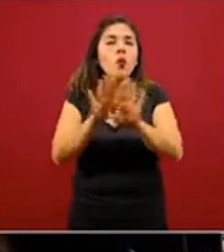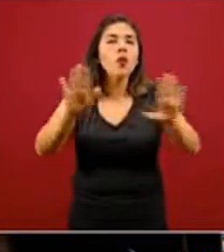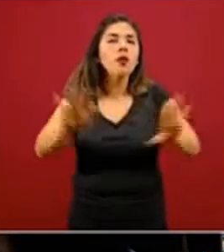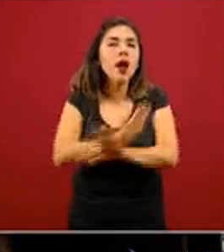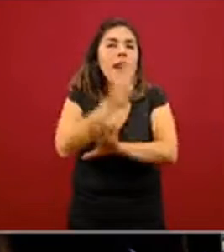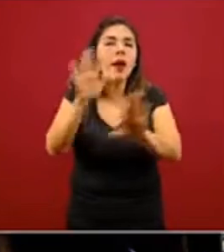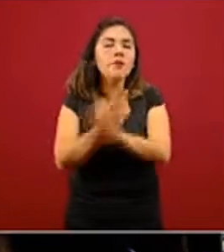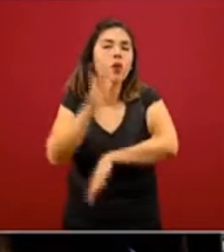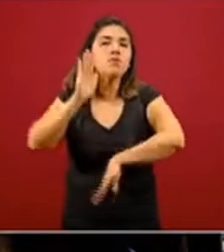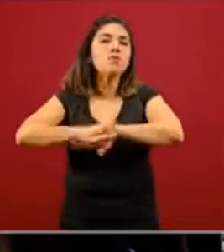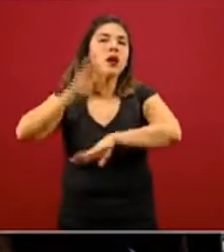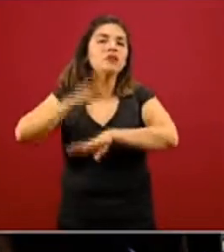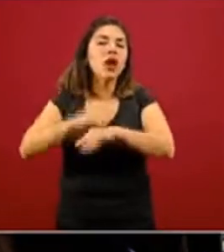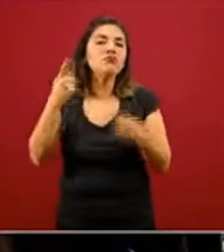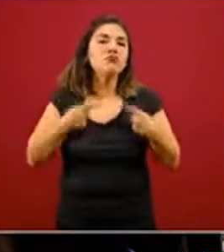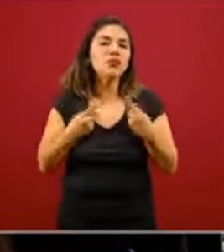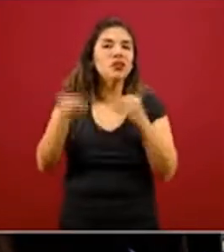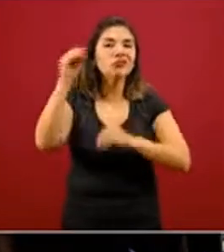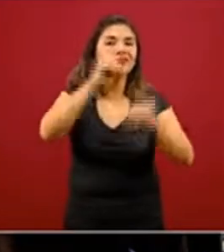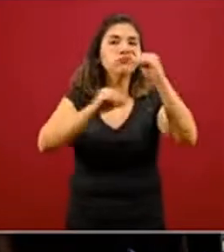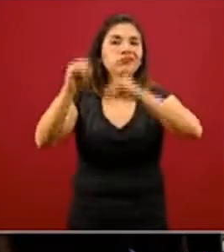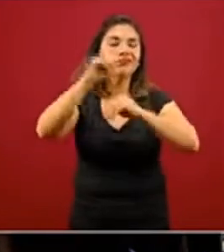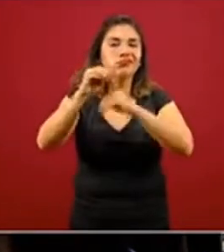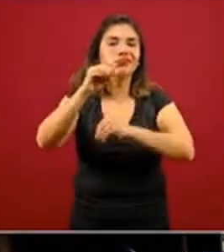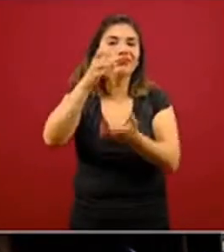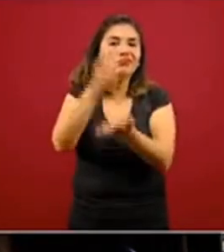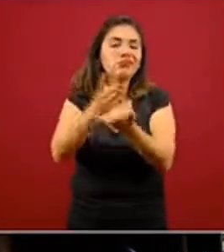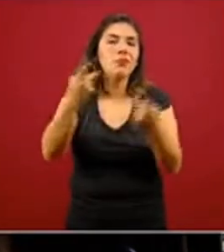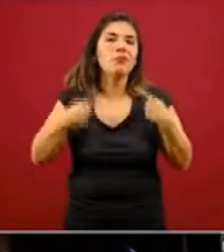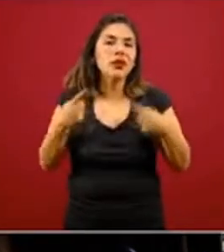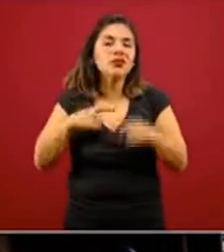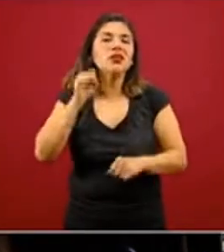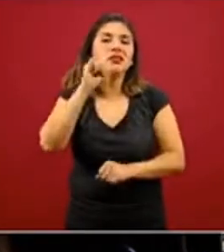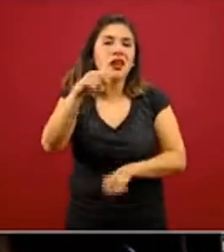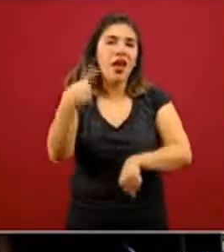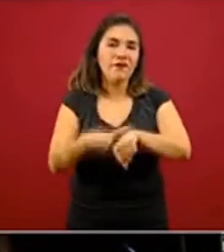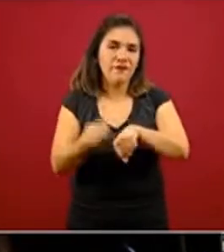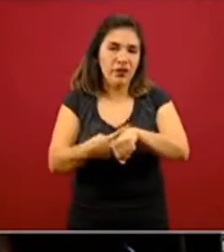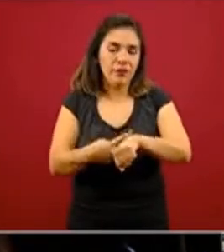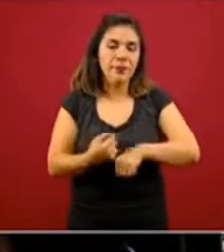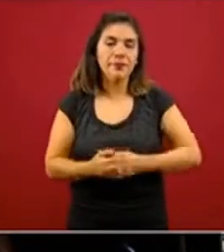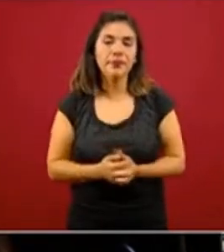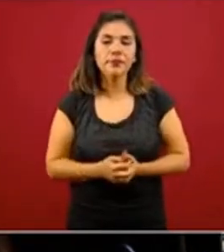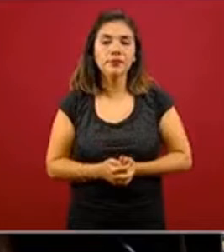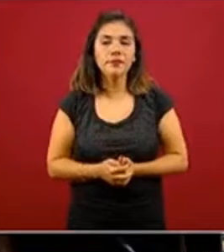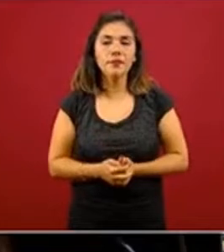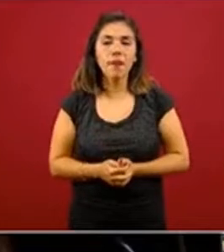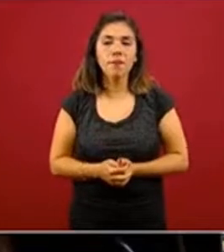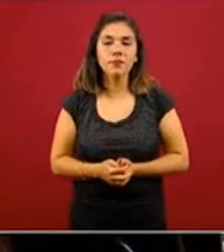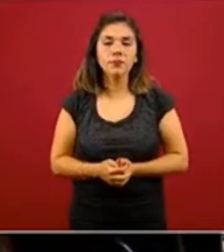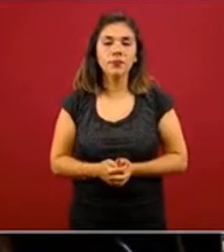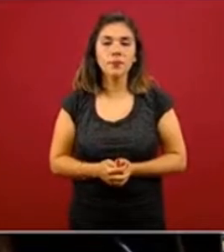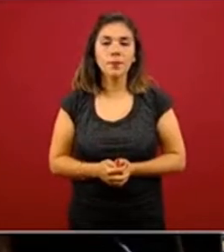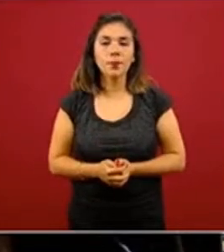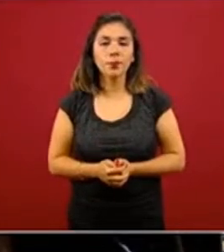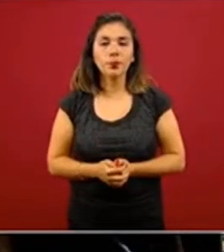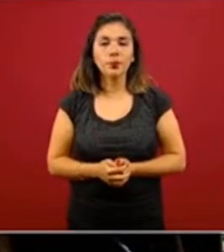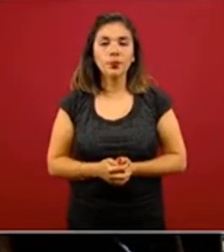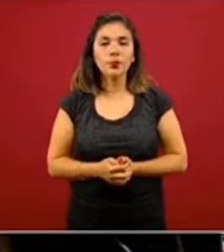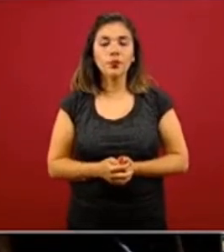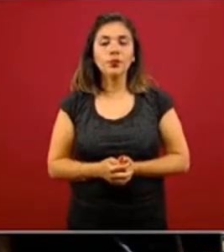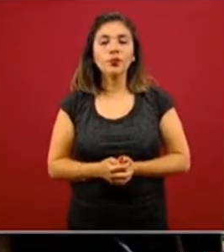se va incrementando esta cantidad de casos confirmados acumulados. Pasemos a la revisión